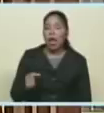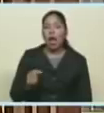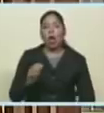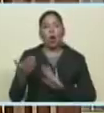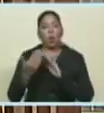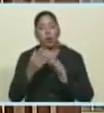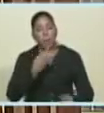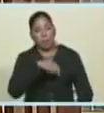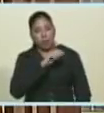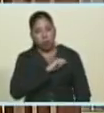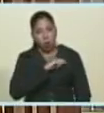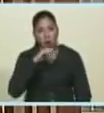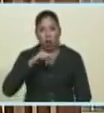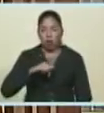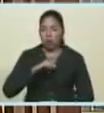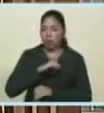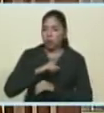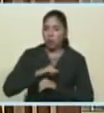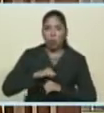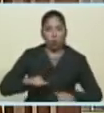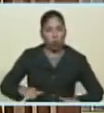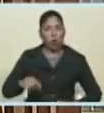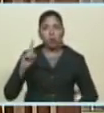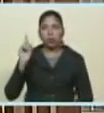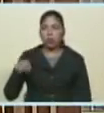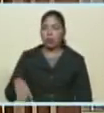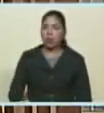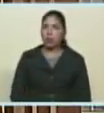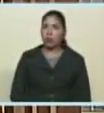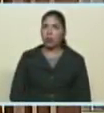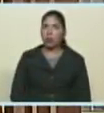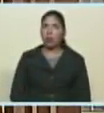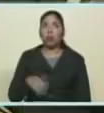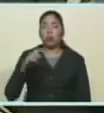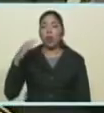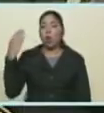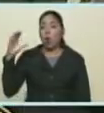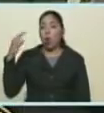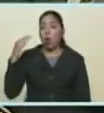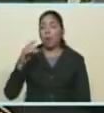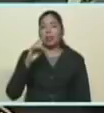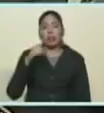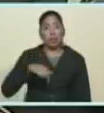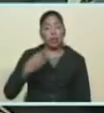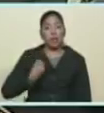española, portuguesa, y una gran comunidad colombiana. En Venezuela viven